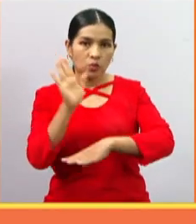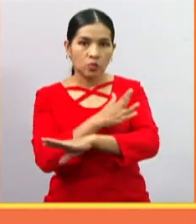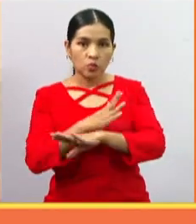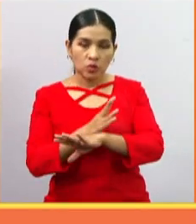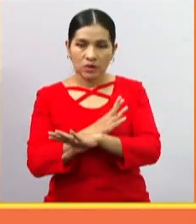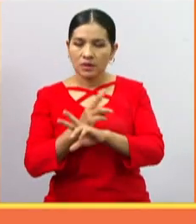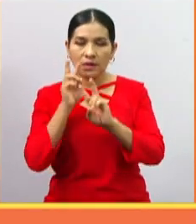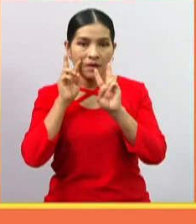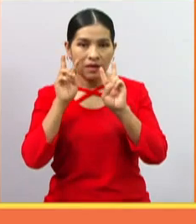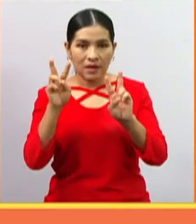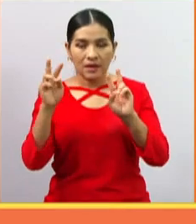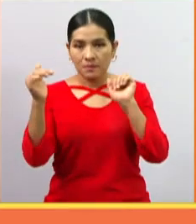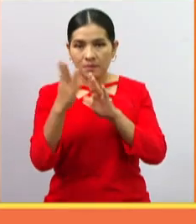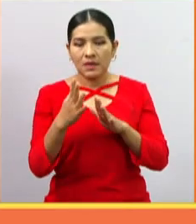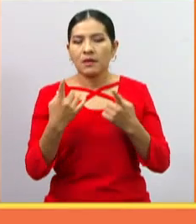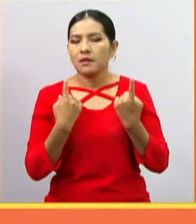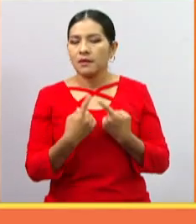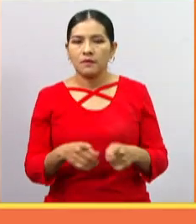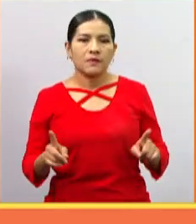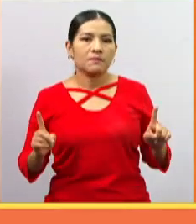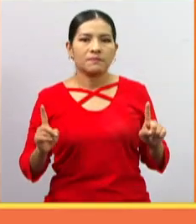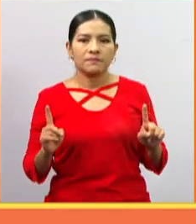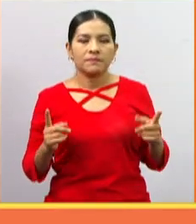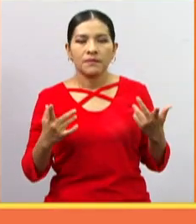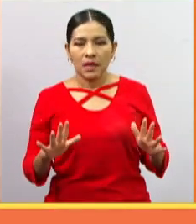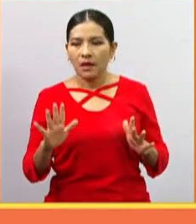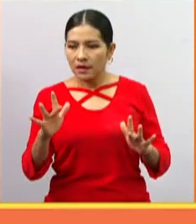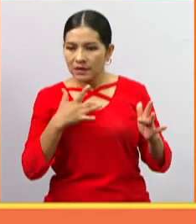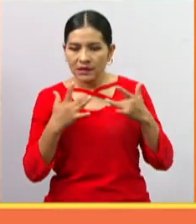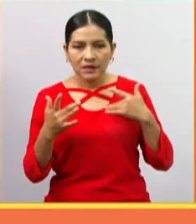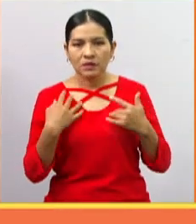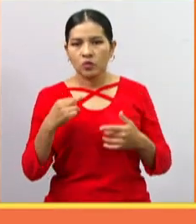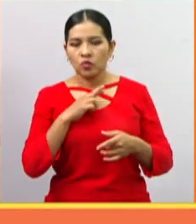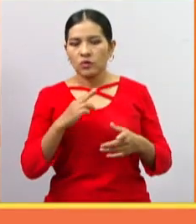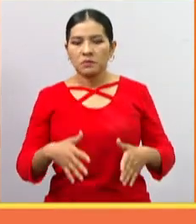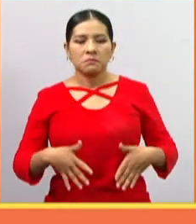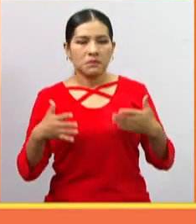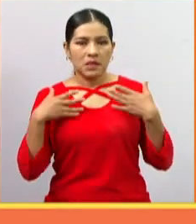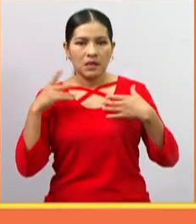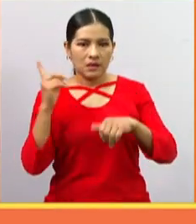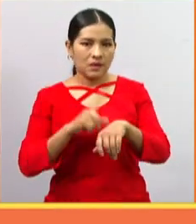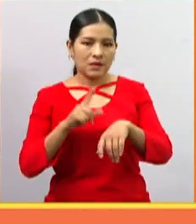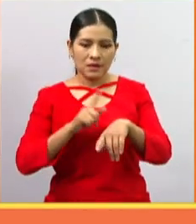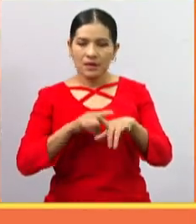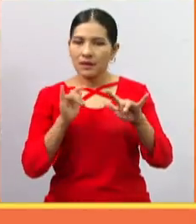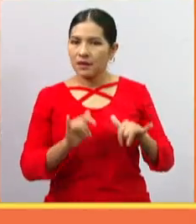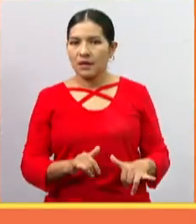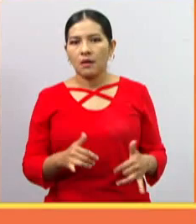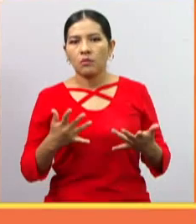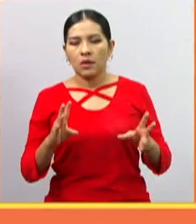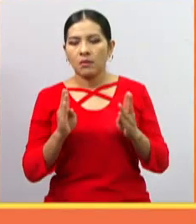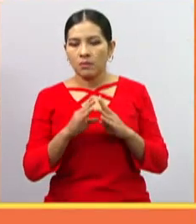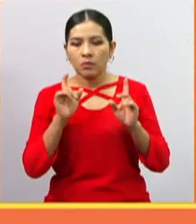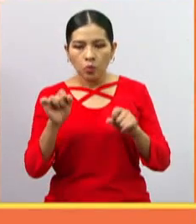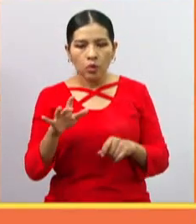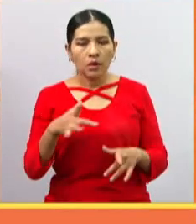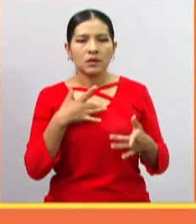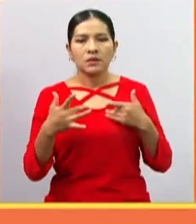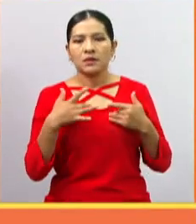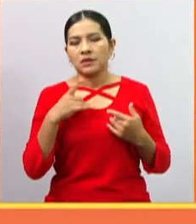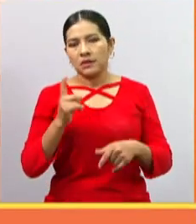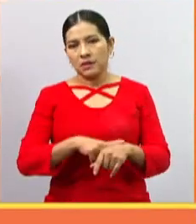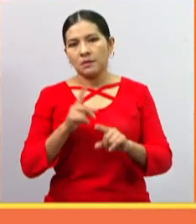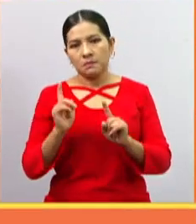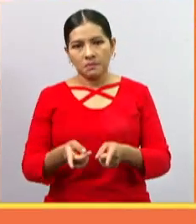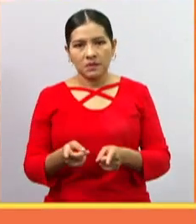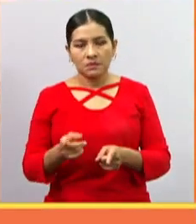que se diferencia totalmente. Es algo que uno vive en el momento, es algo que uno puede percibir en el momento